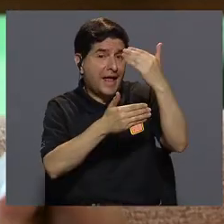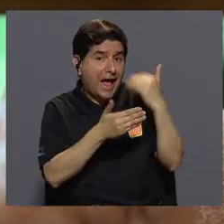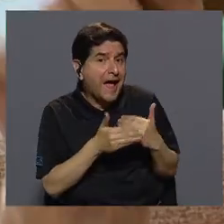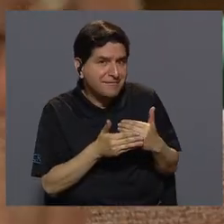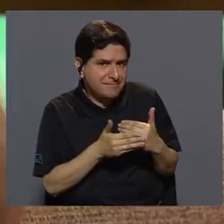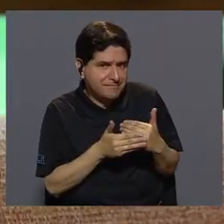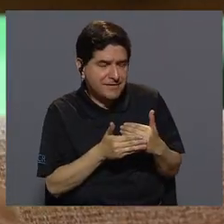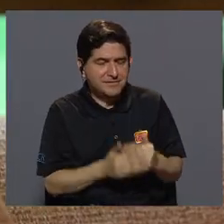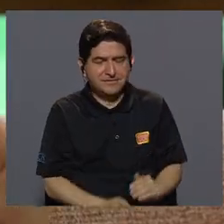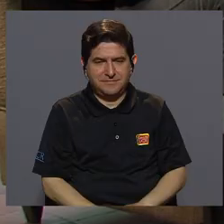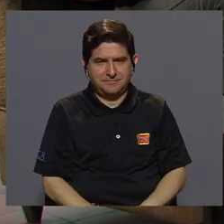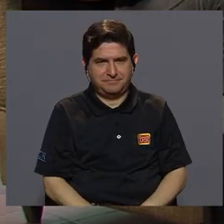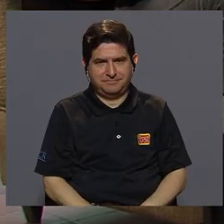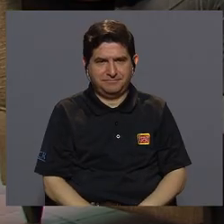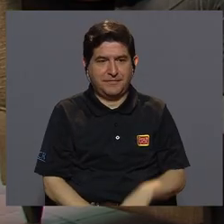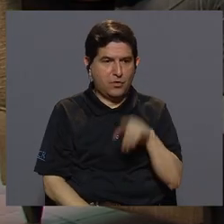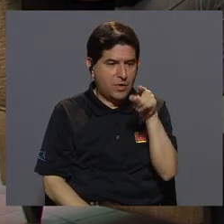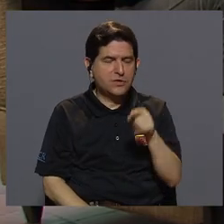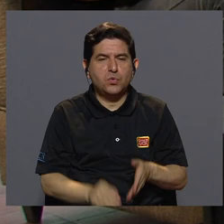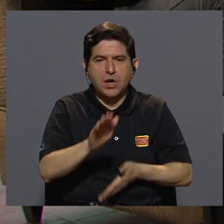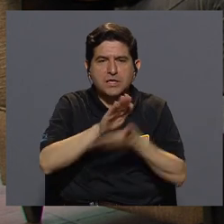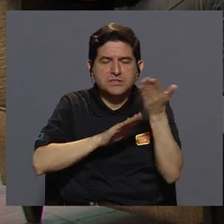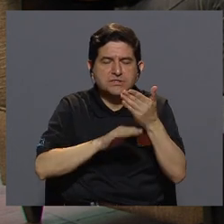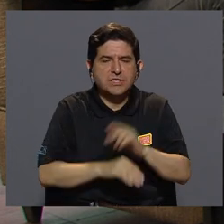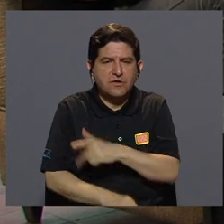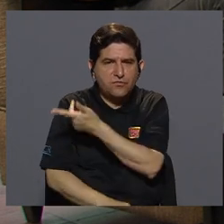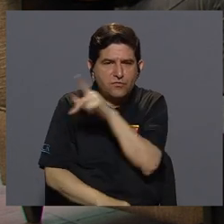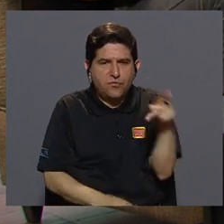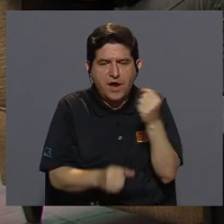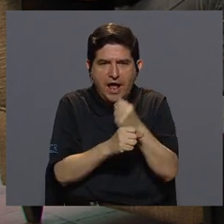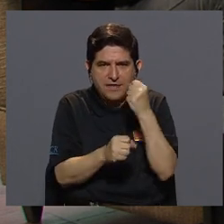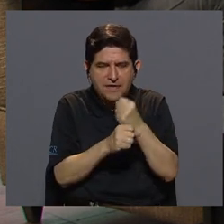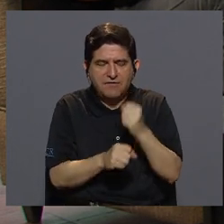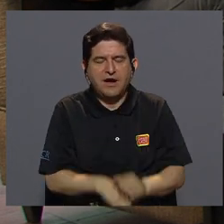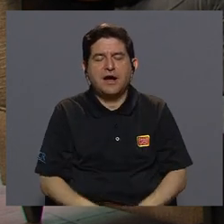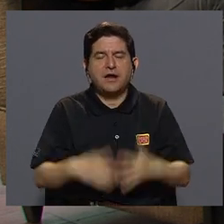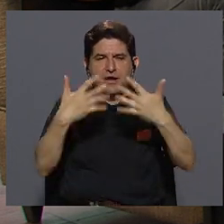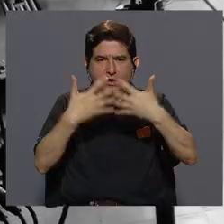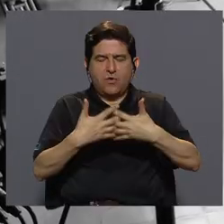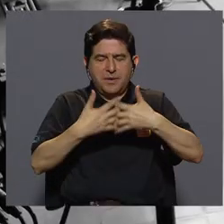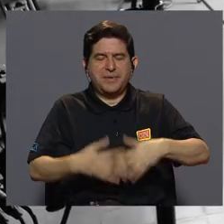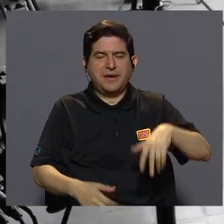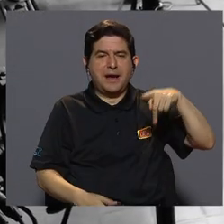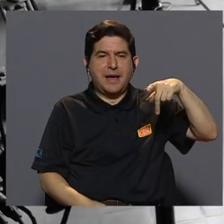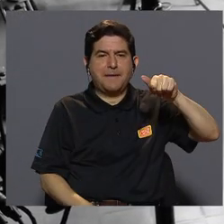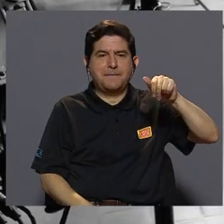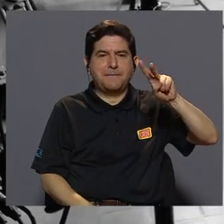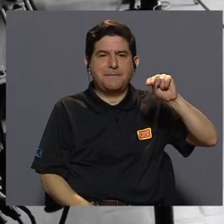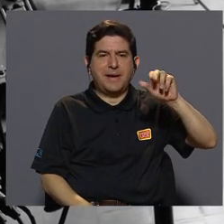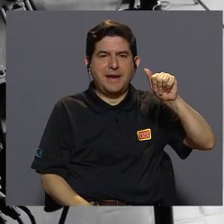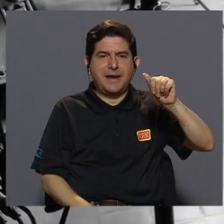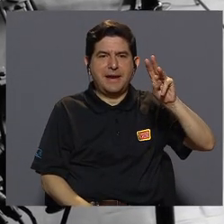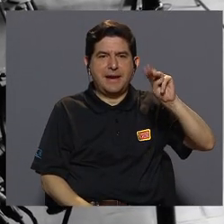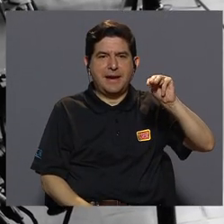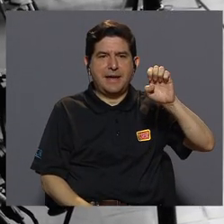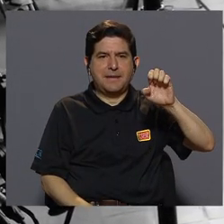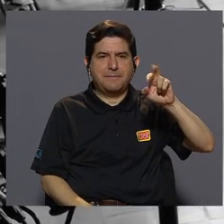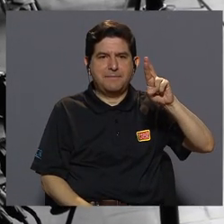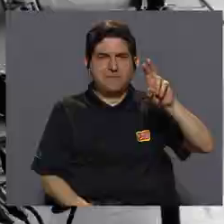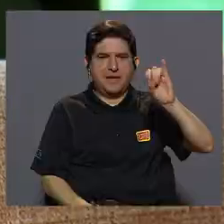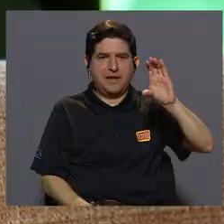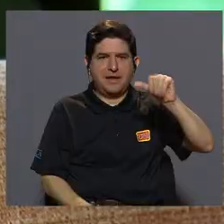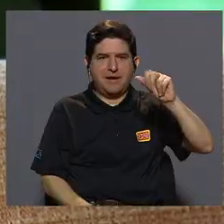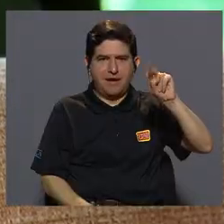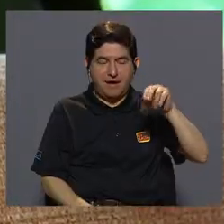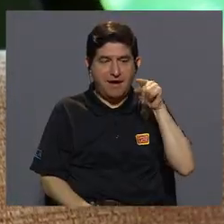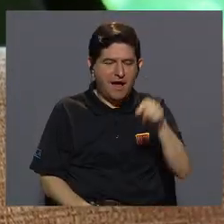Antes de eso fue que quería... Cuando él se fue a Punta Arenas a trabajar con la Pan América y aprendió Morse y todas esas